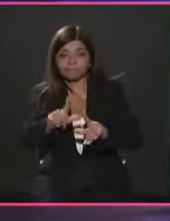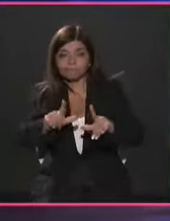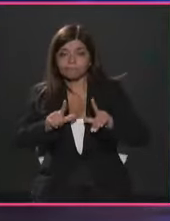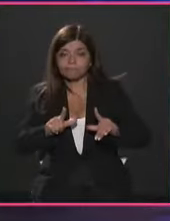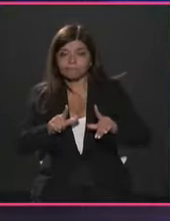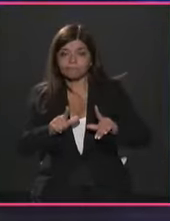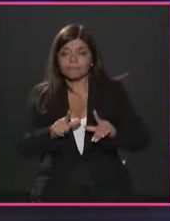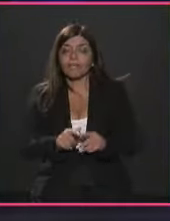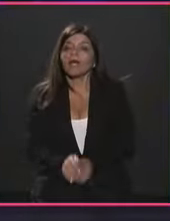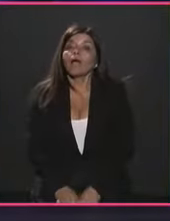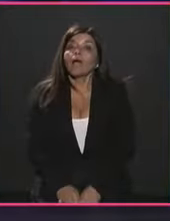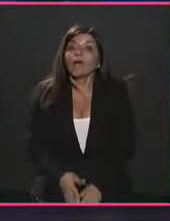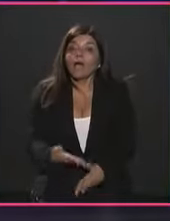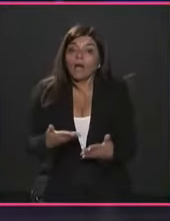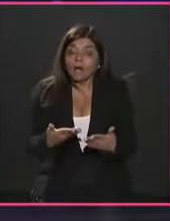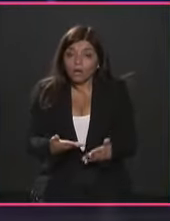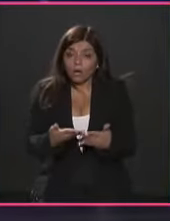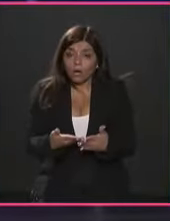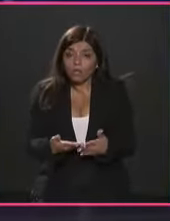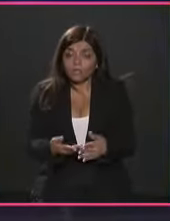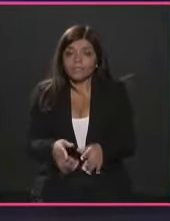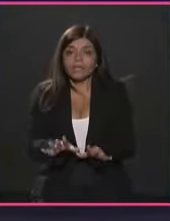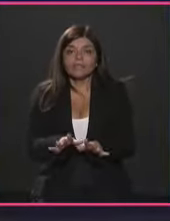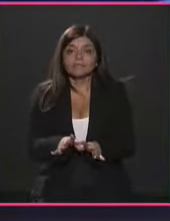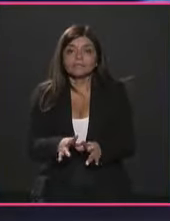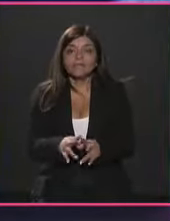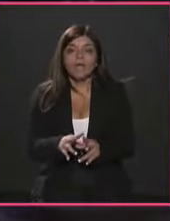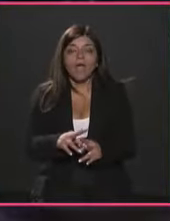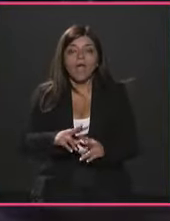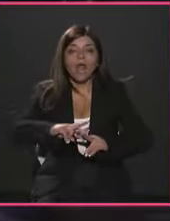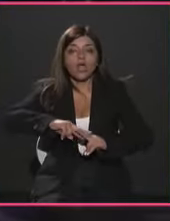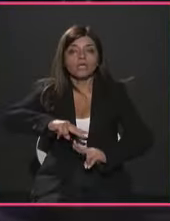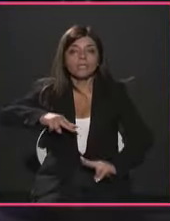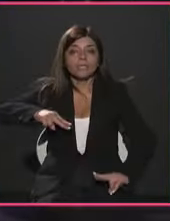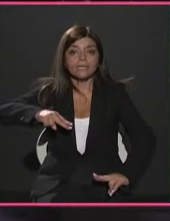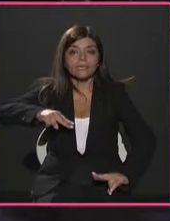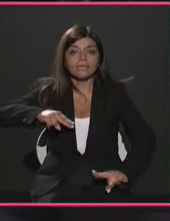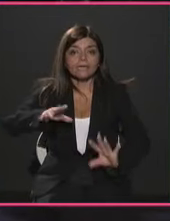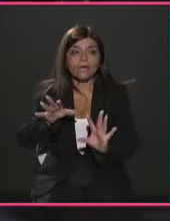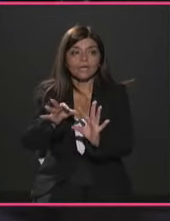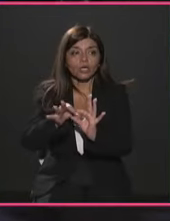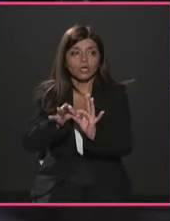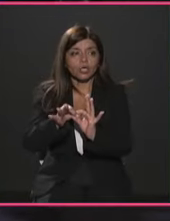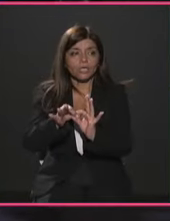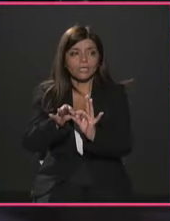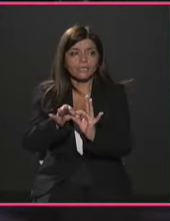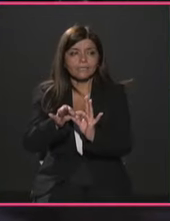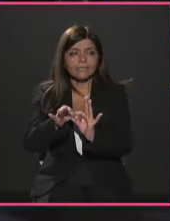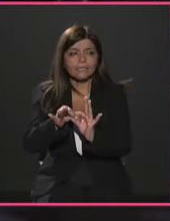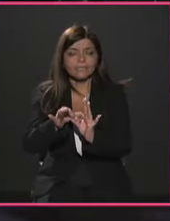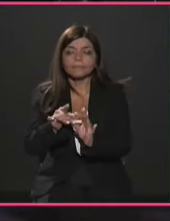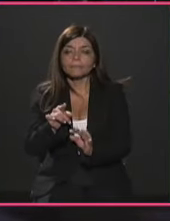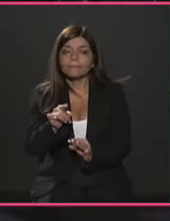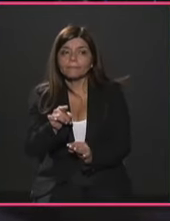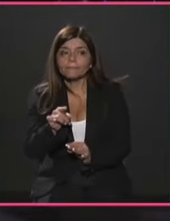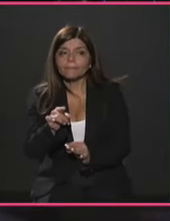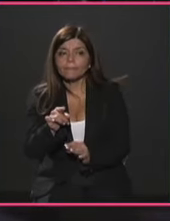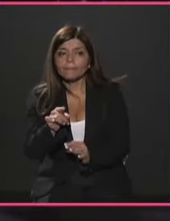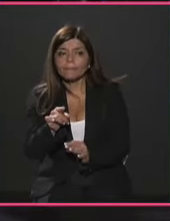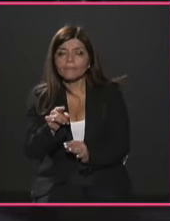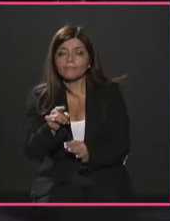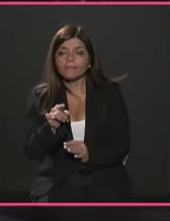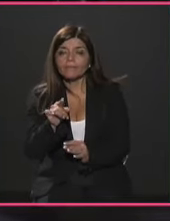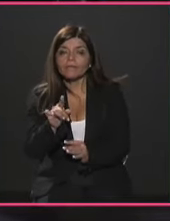bueno la sesión final de hoy es la genética que nos conecta la genética